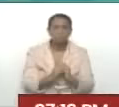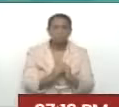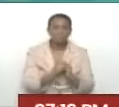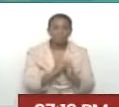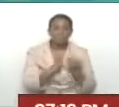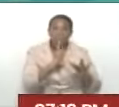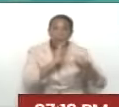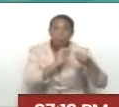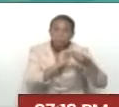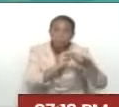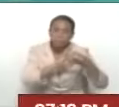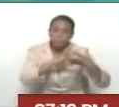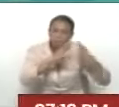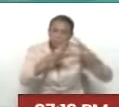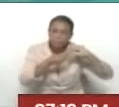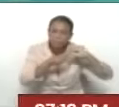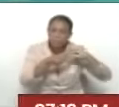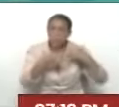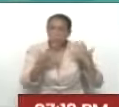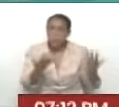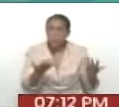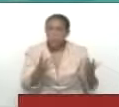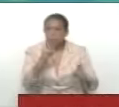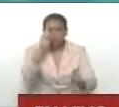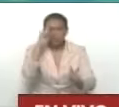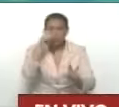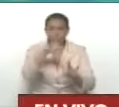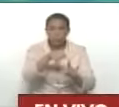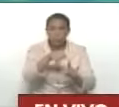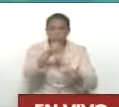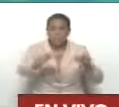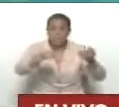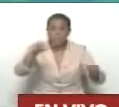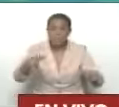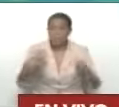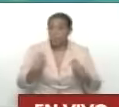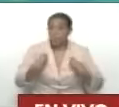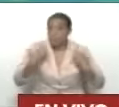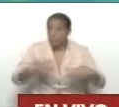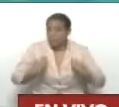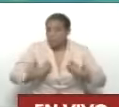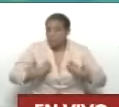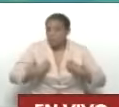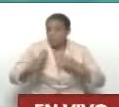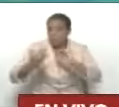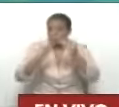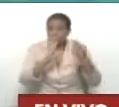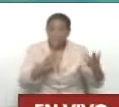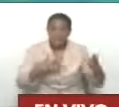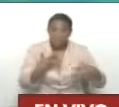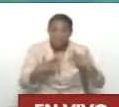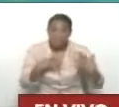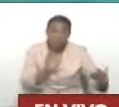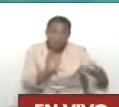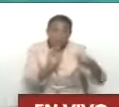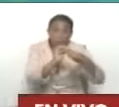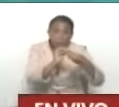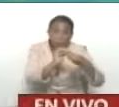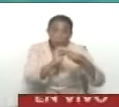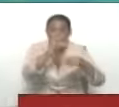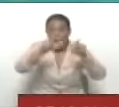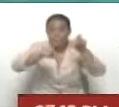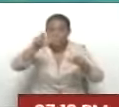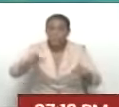articulada directamente con la vida de la gente, coherente actividad articulada con la